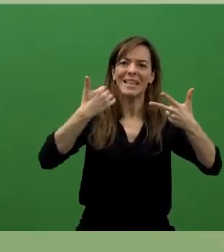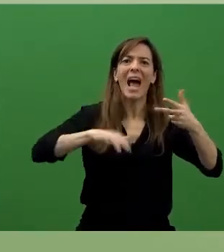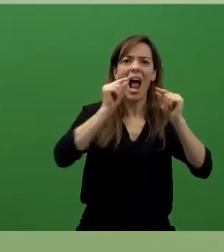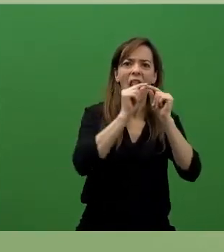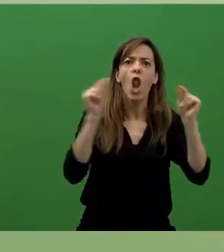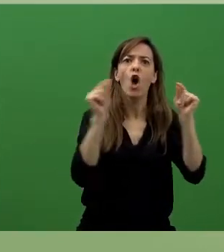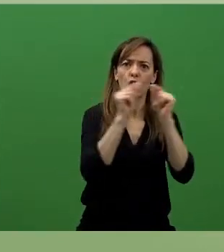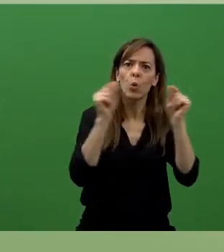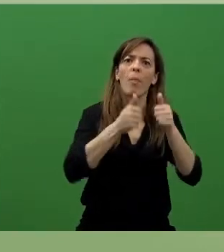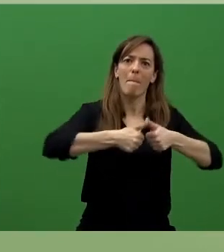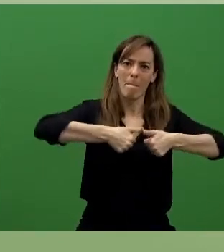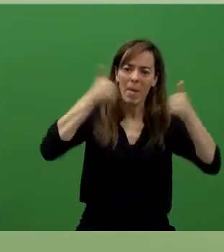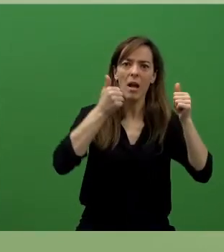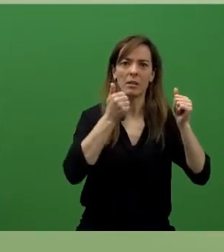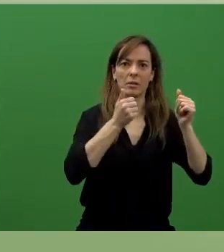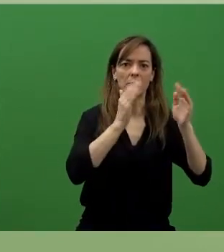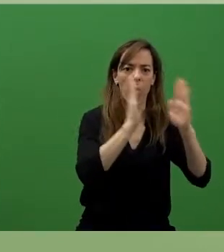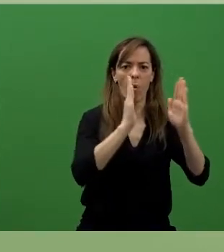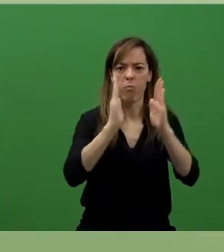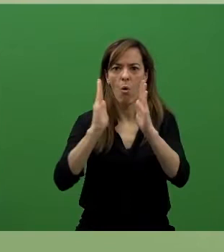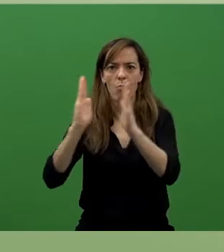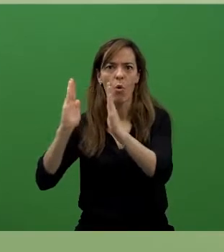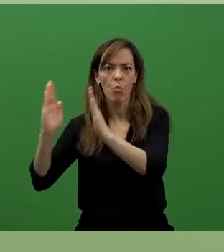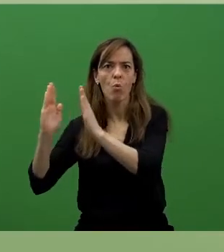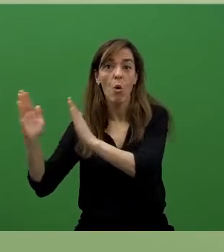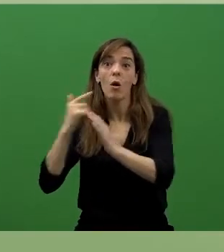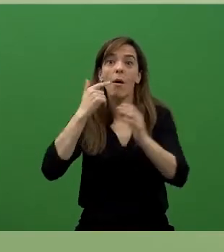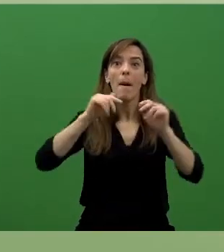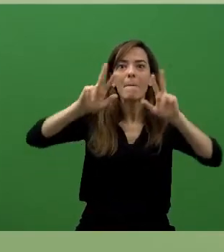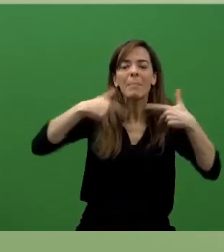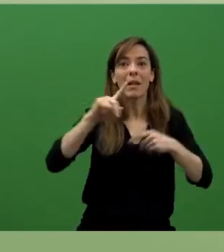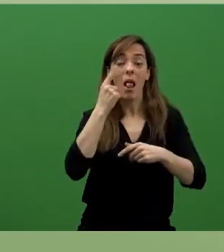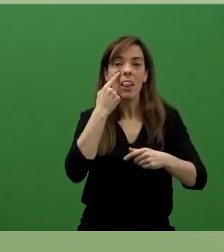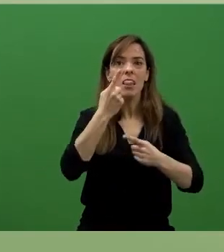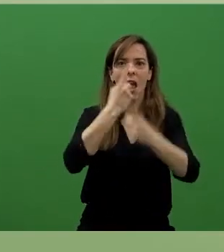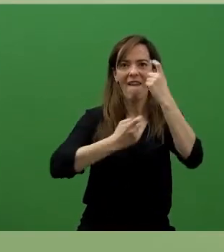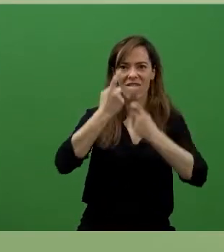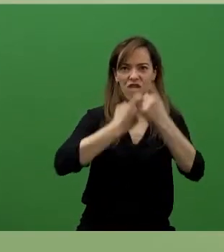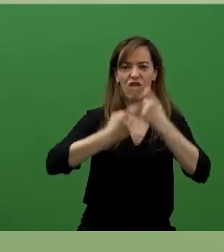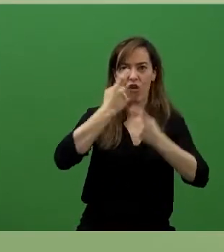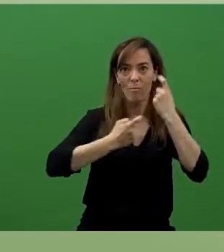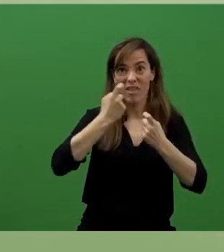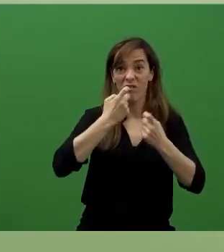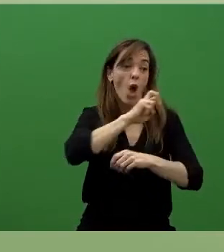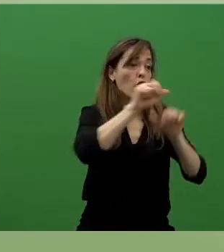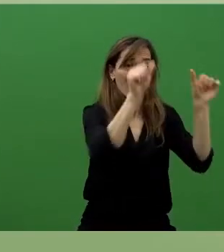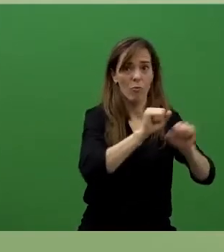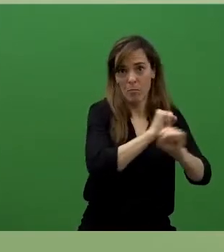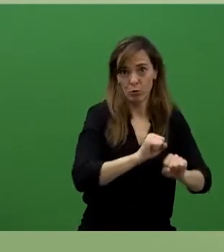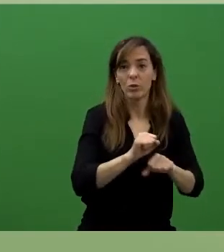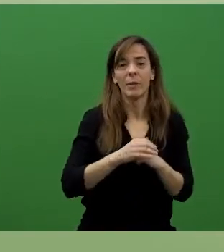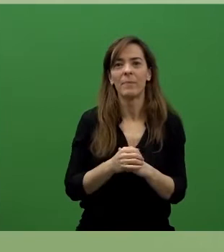longitudes mucho mayores y, por tanto, nos permiten descubrir información que la otra secuenciación no permite. Pero